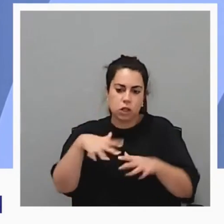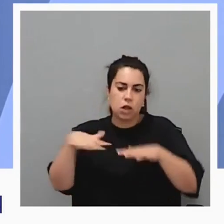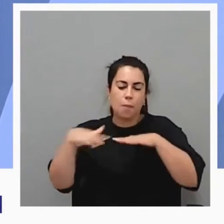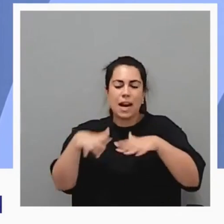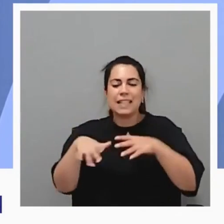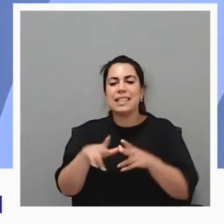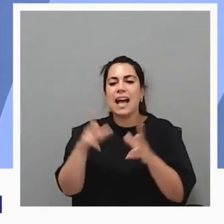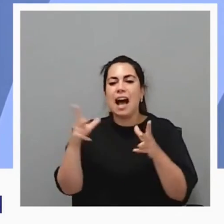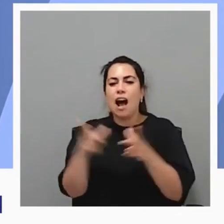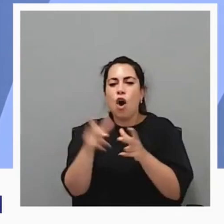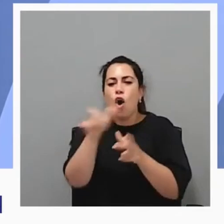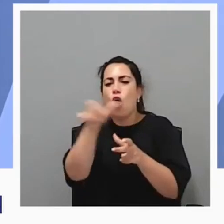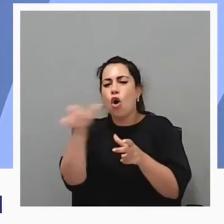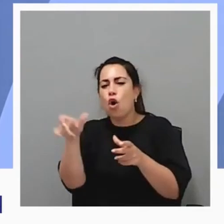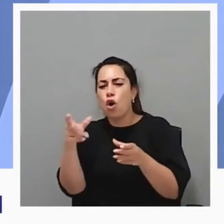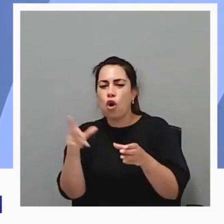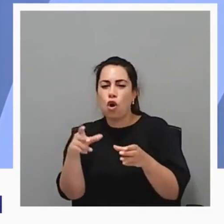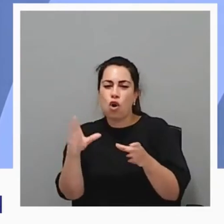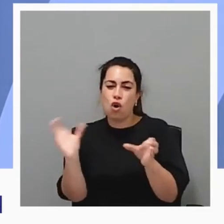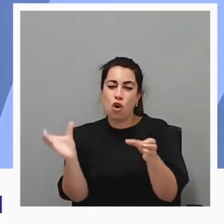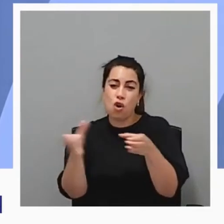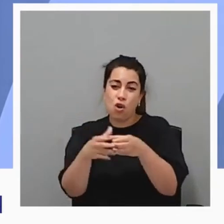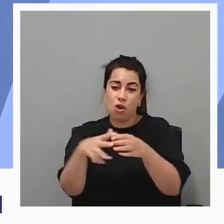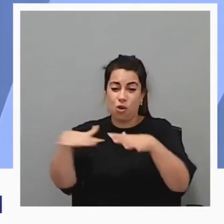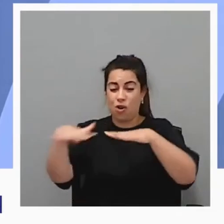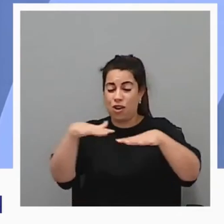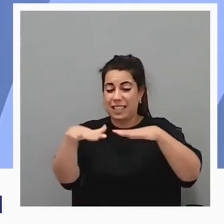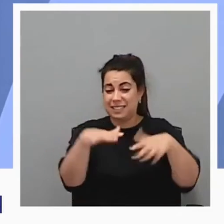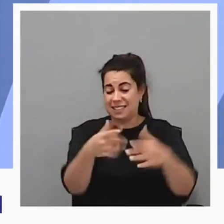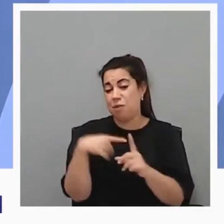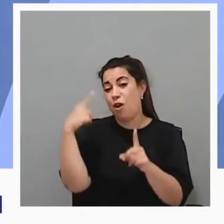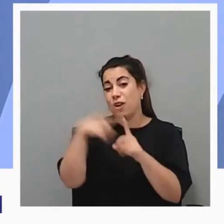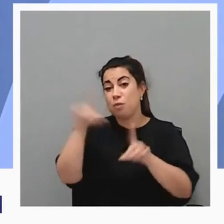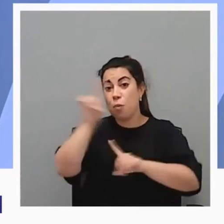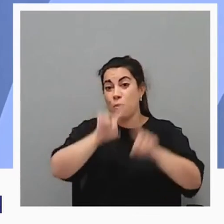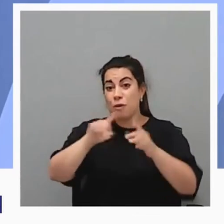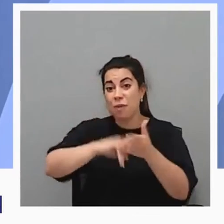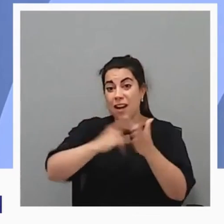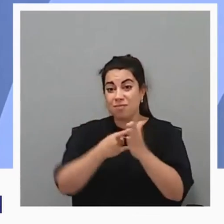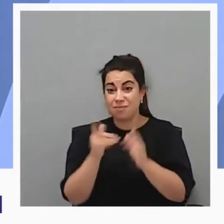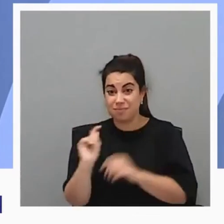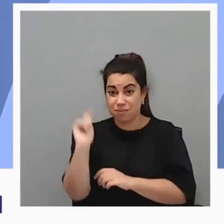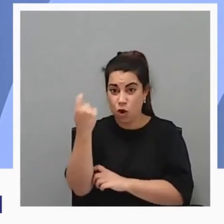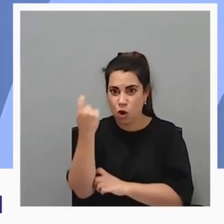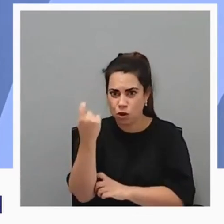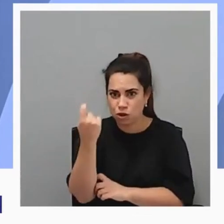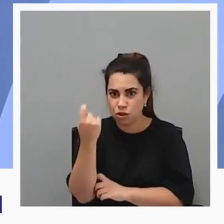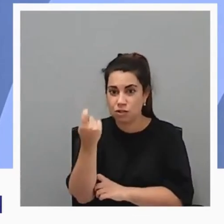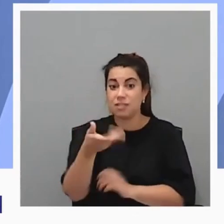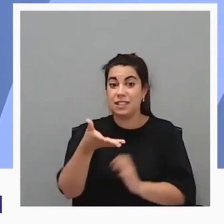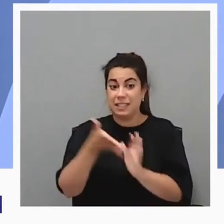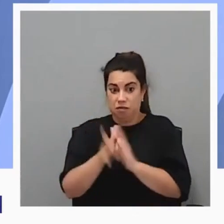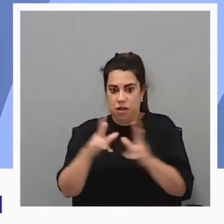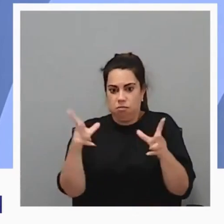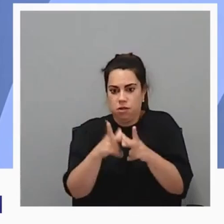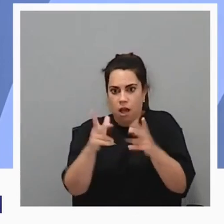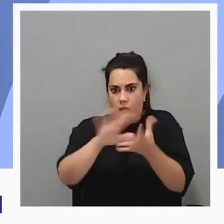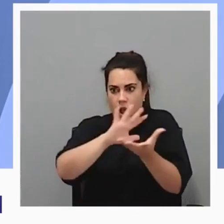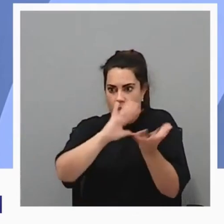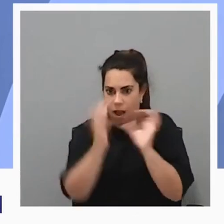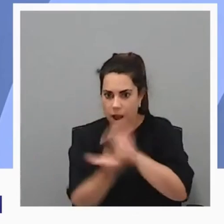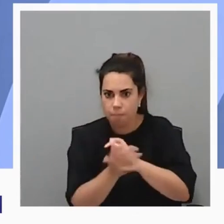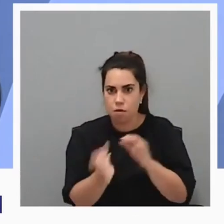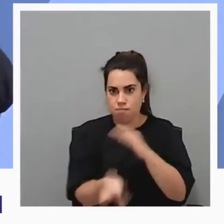de comunidad que busca satisfacer un anhelo social transformando y creando sociedad, porque la innovación social